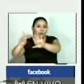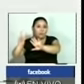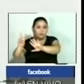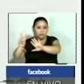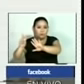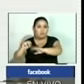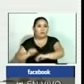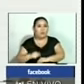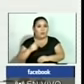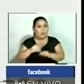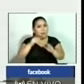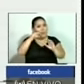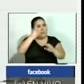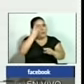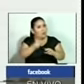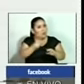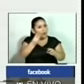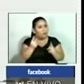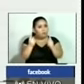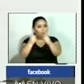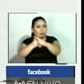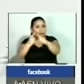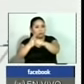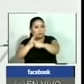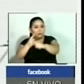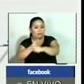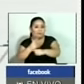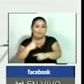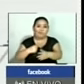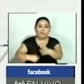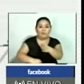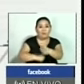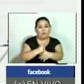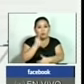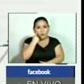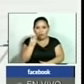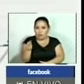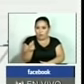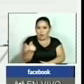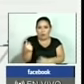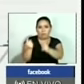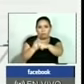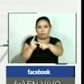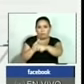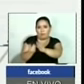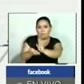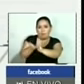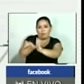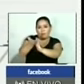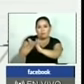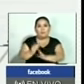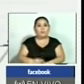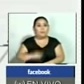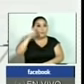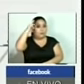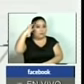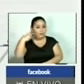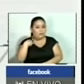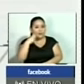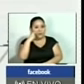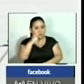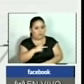30.387. Y así vamos avanzando en los días y vemos cómo esta cifra lastimosamente va cambiando el número de los casos confirmados. Justamente